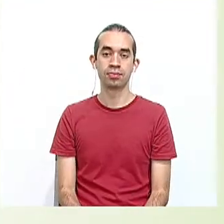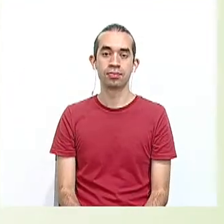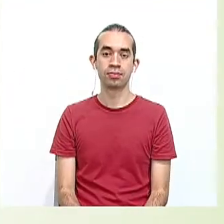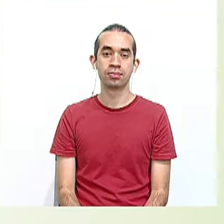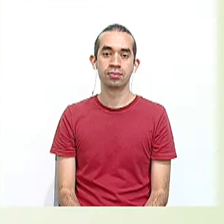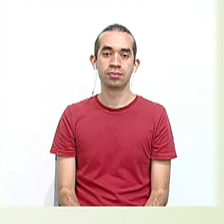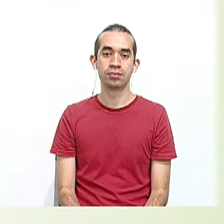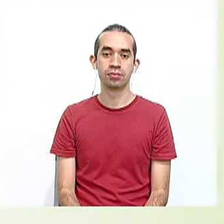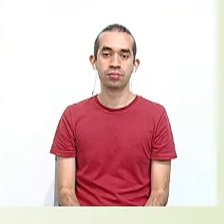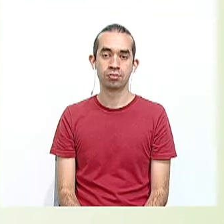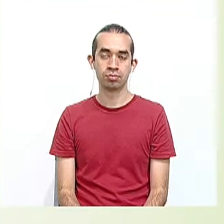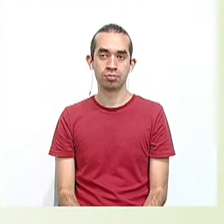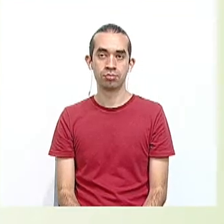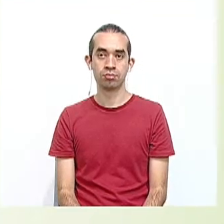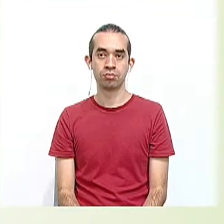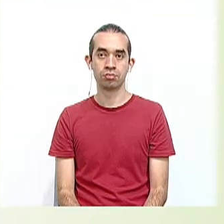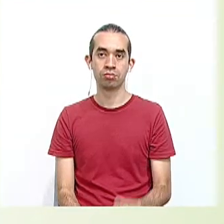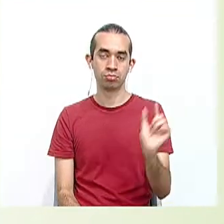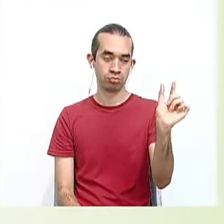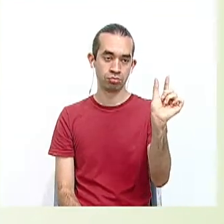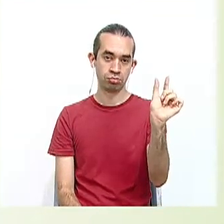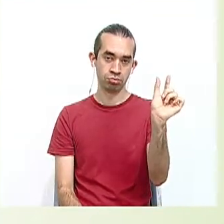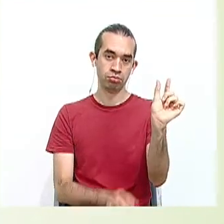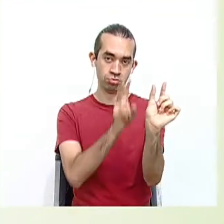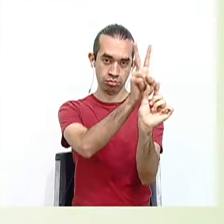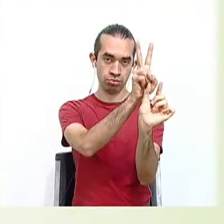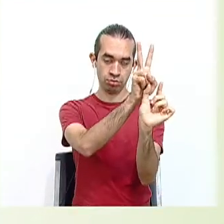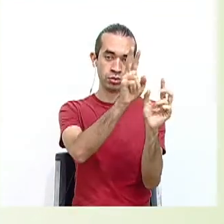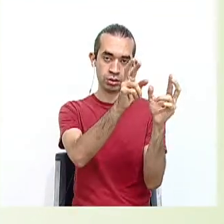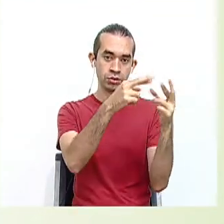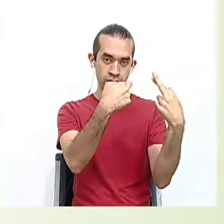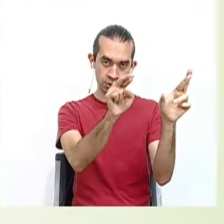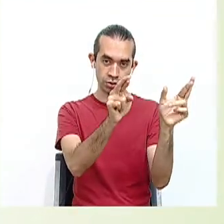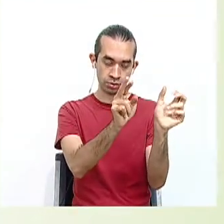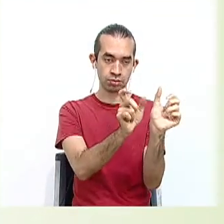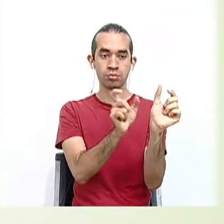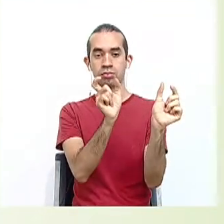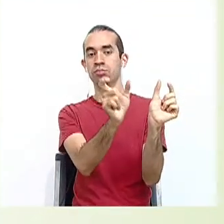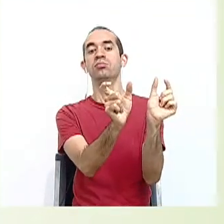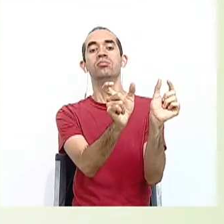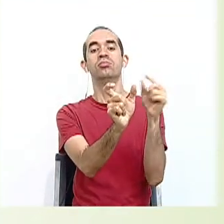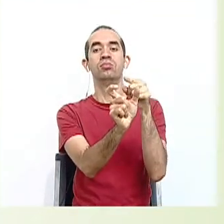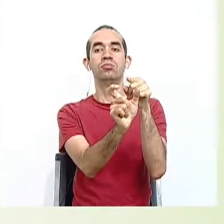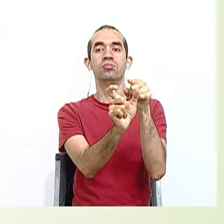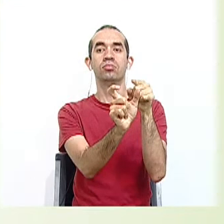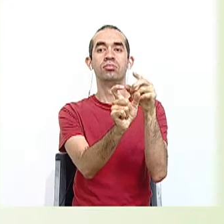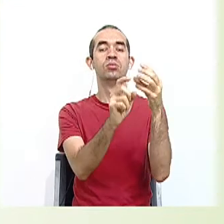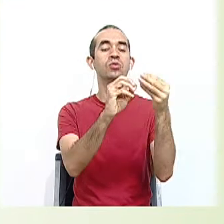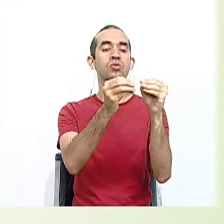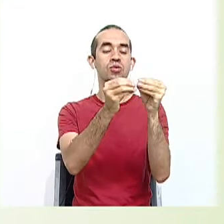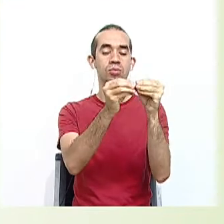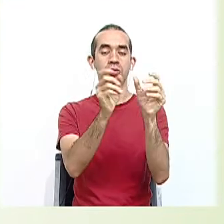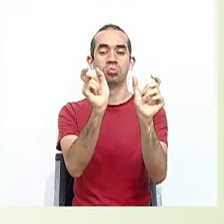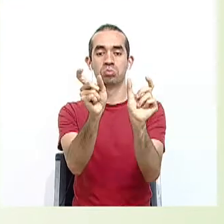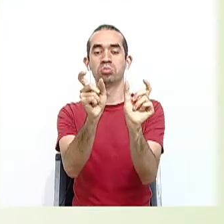Tenemos el número de la región, de primero, y continuo los números